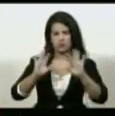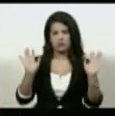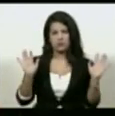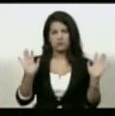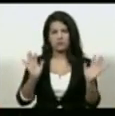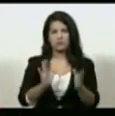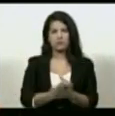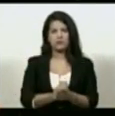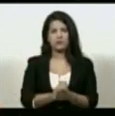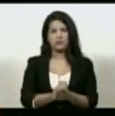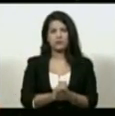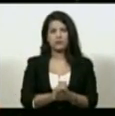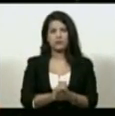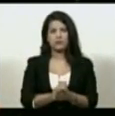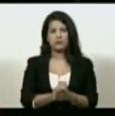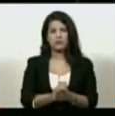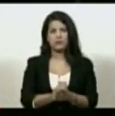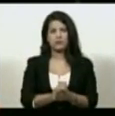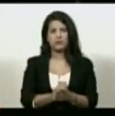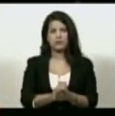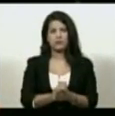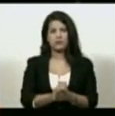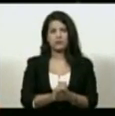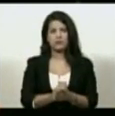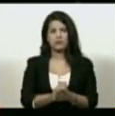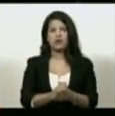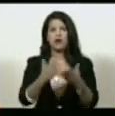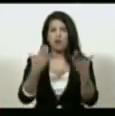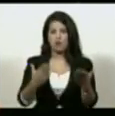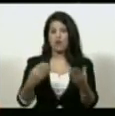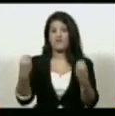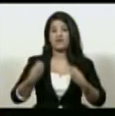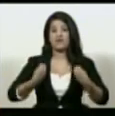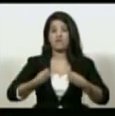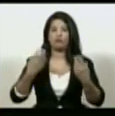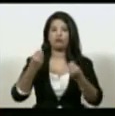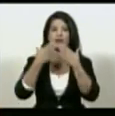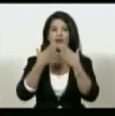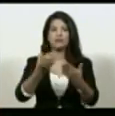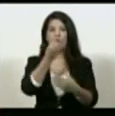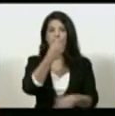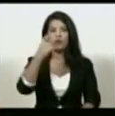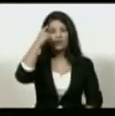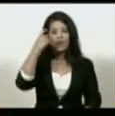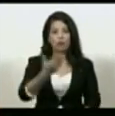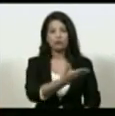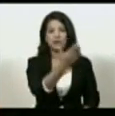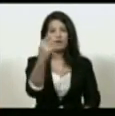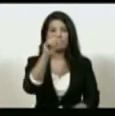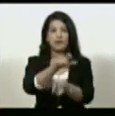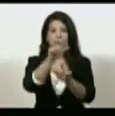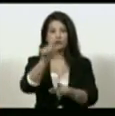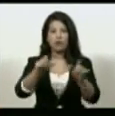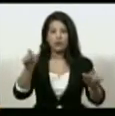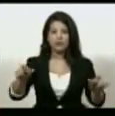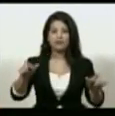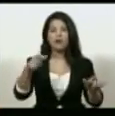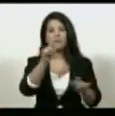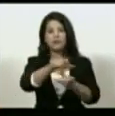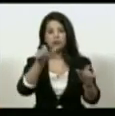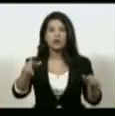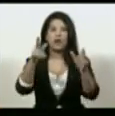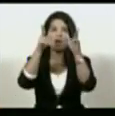la sesión. ¿Perdón? ¿Estamos en el aire? Muy bien, muchas gracias. Buenos días otra vez a todos los presentes y a todos los que nos están